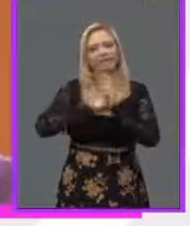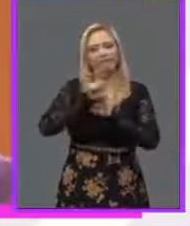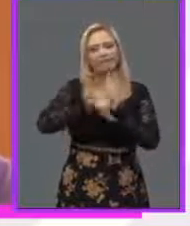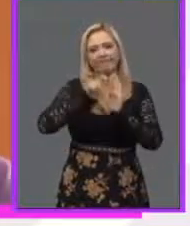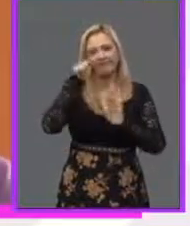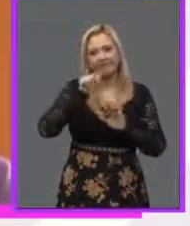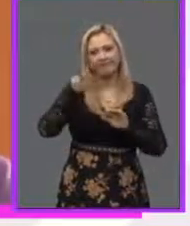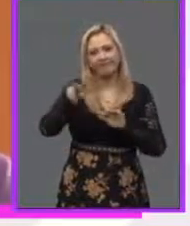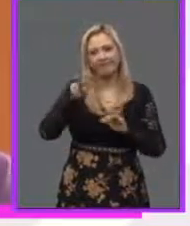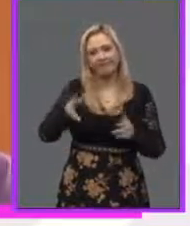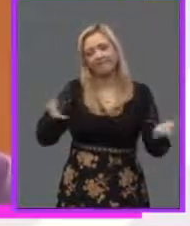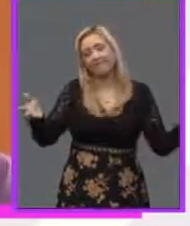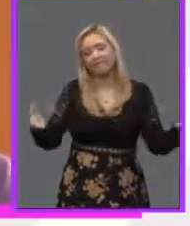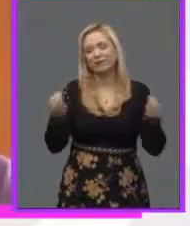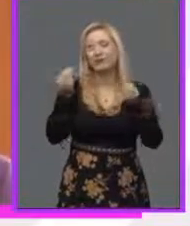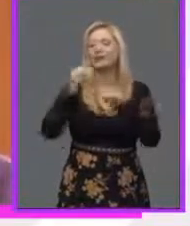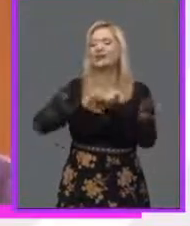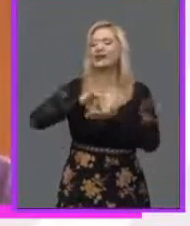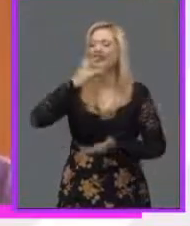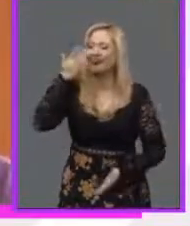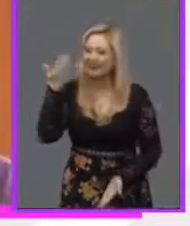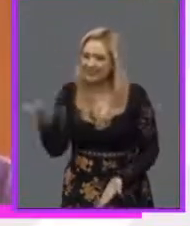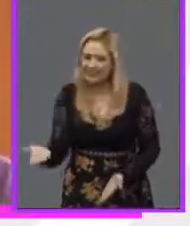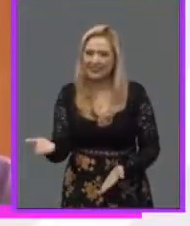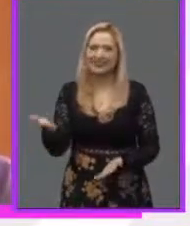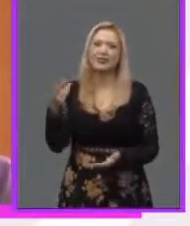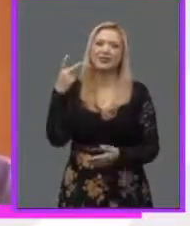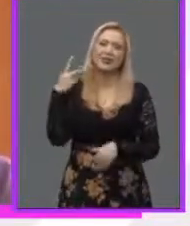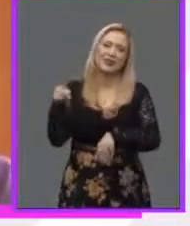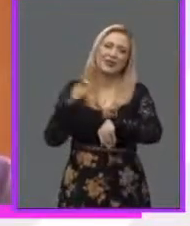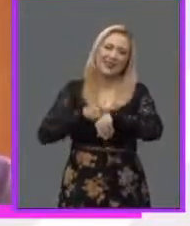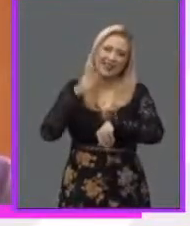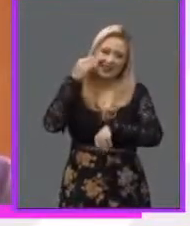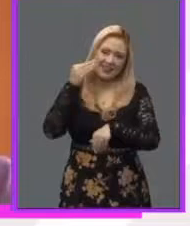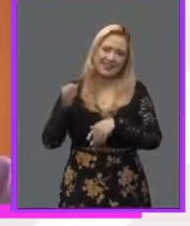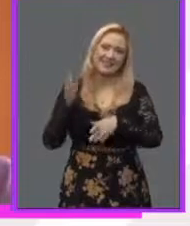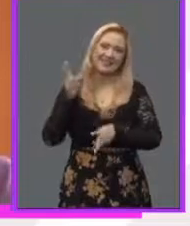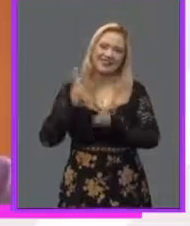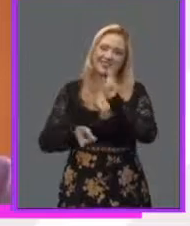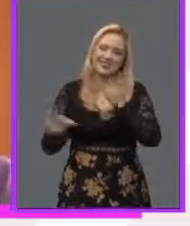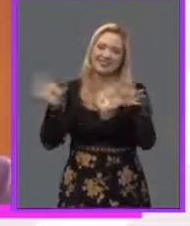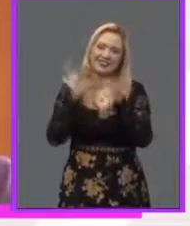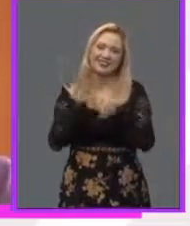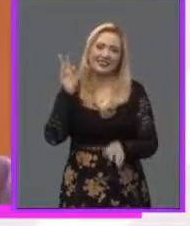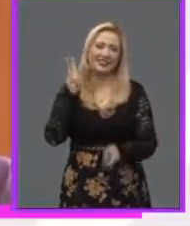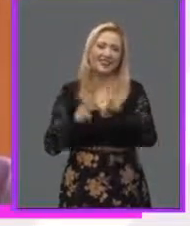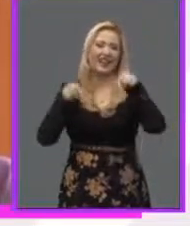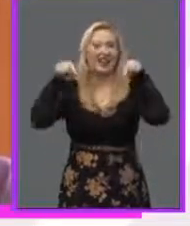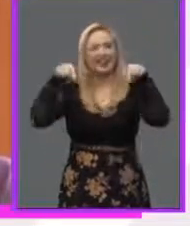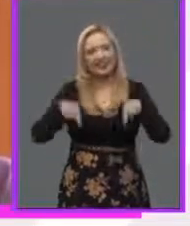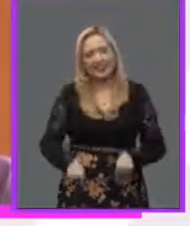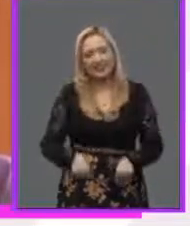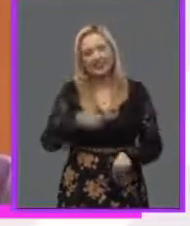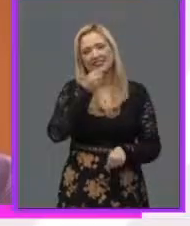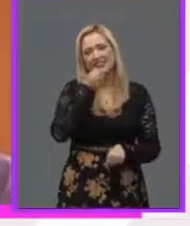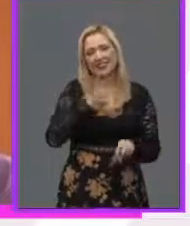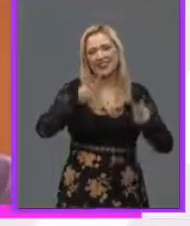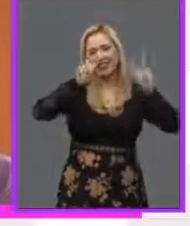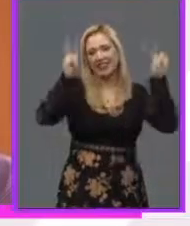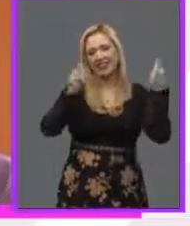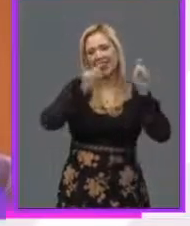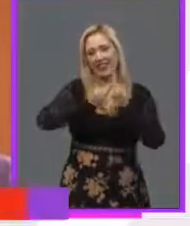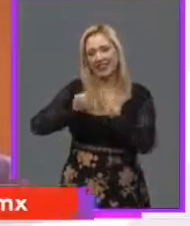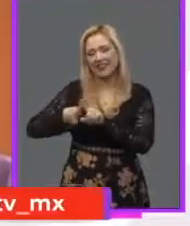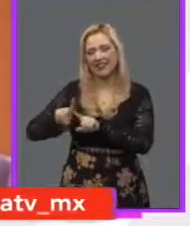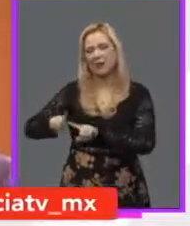Instagram, desafortunadamente. Carla, muchísimas gracias por tu tiempo, por habernos acompañado aquí en Espacio Diverso. Este